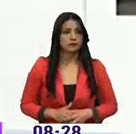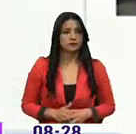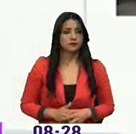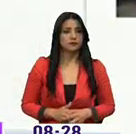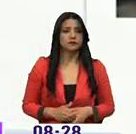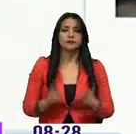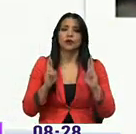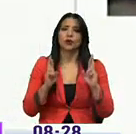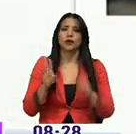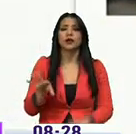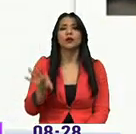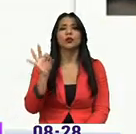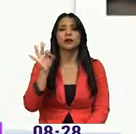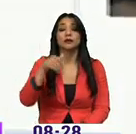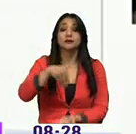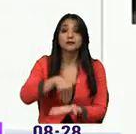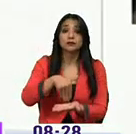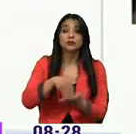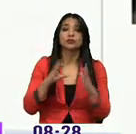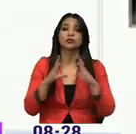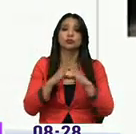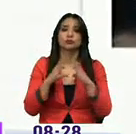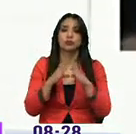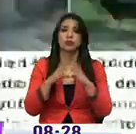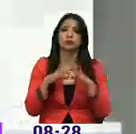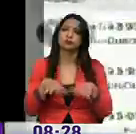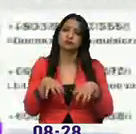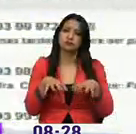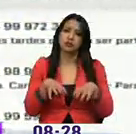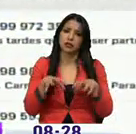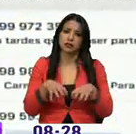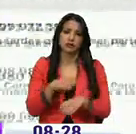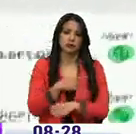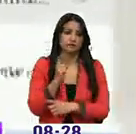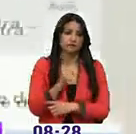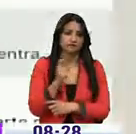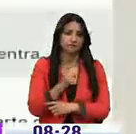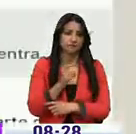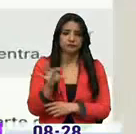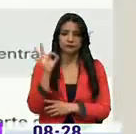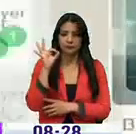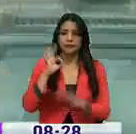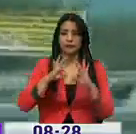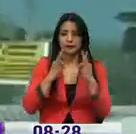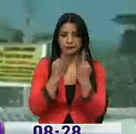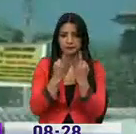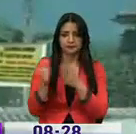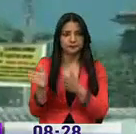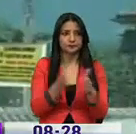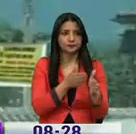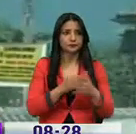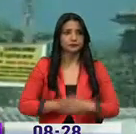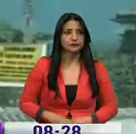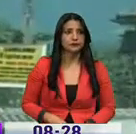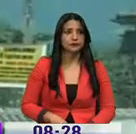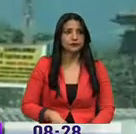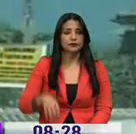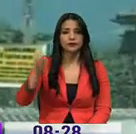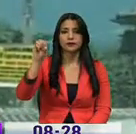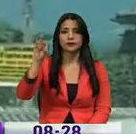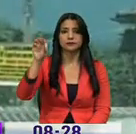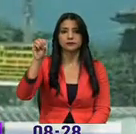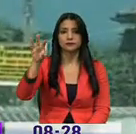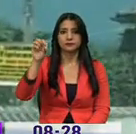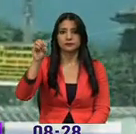098-403-3604. Ojalá lo encuentren en el centro de Tumbaco. Cachorrito, ¿no? Cachorrito. Vean este semáforo. Como diría un